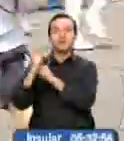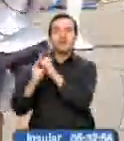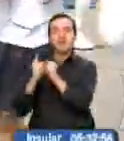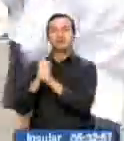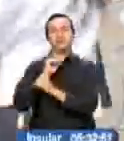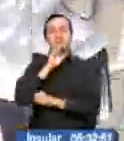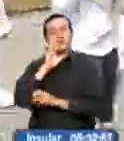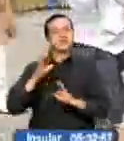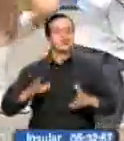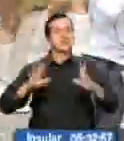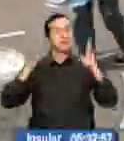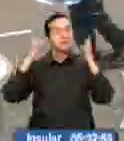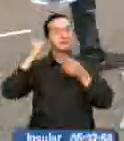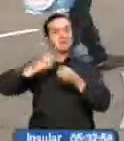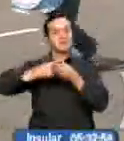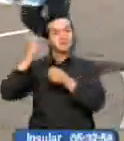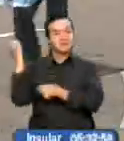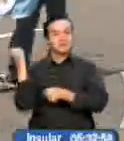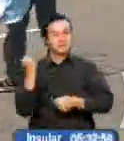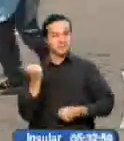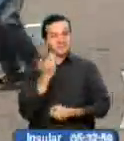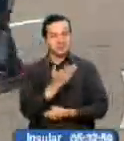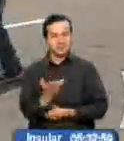en sus fiestas de fundación.